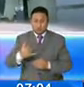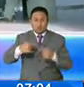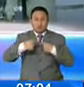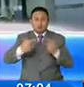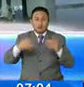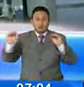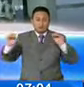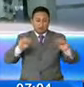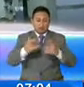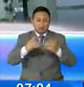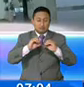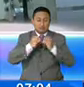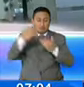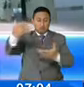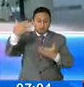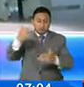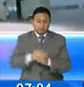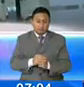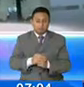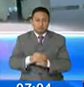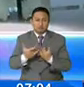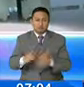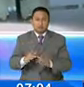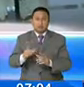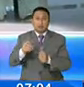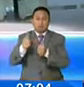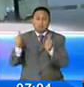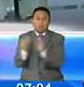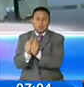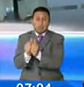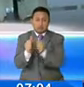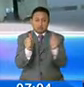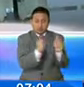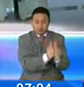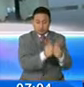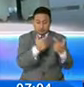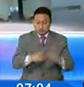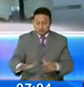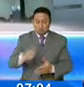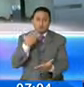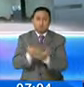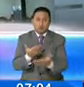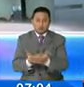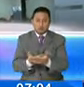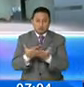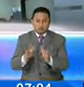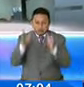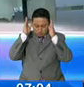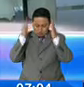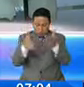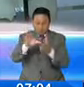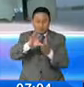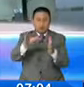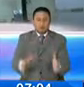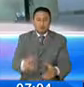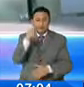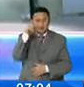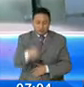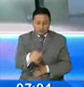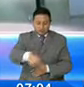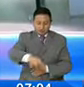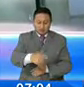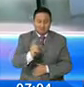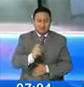a las organizaciones políticas y en este caso a los binomios para tener propuestas hacia la ciudadanía, qué es lo que